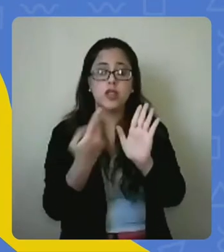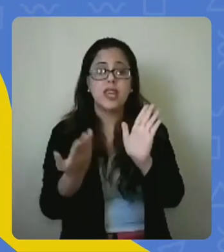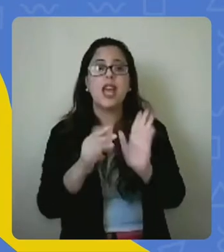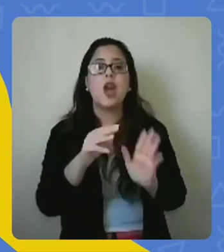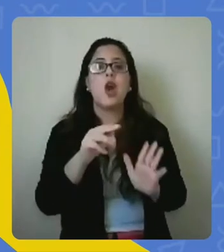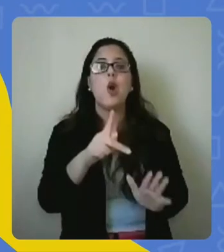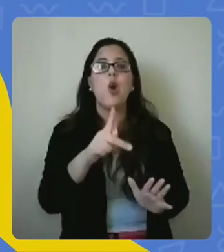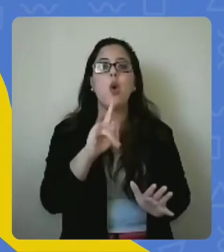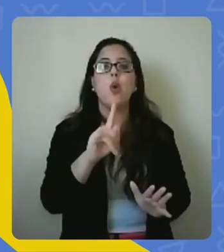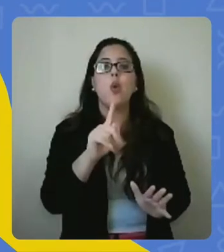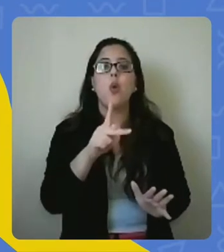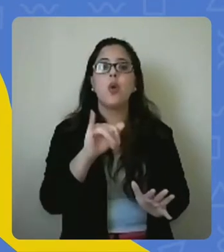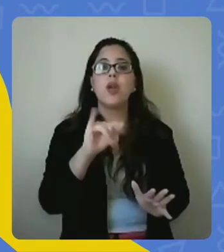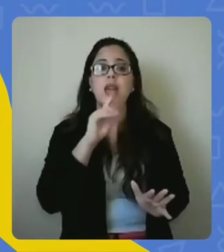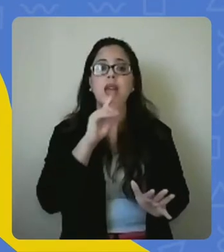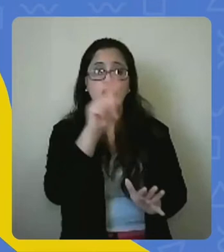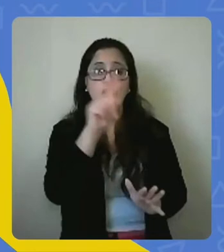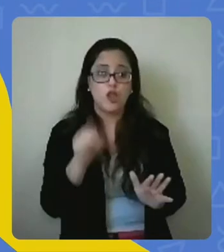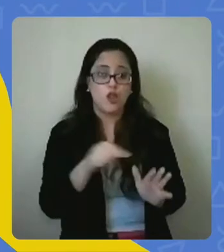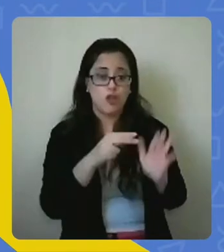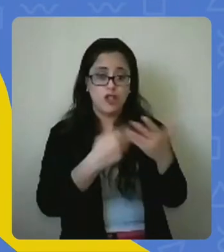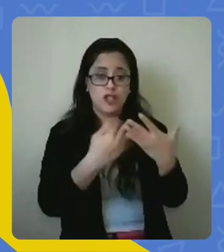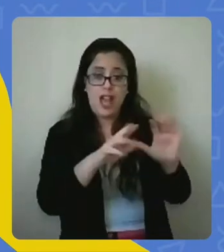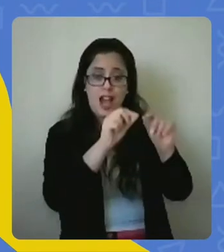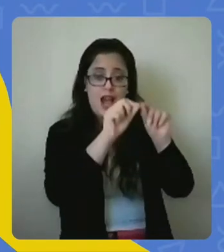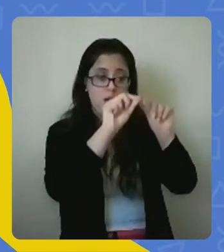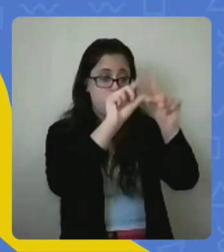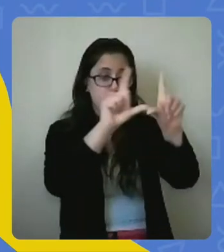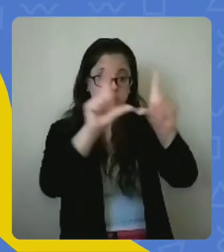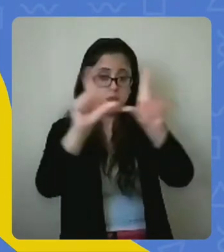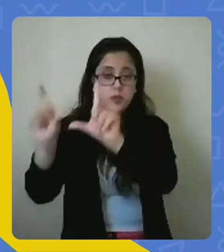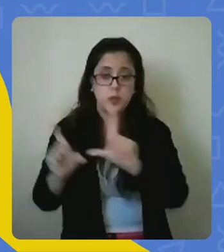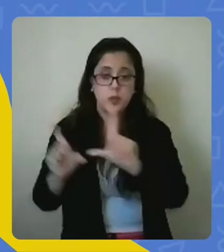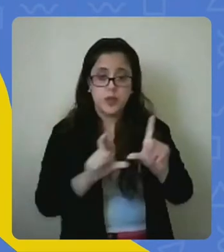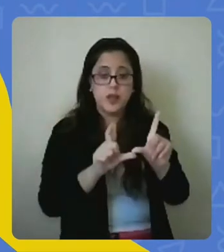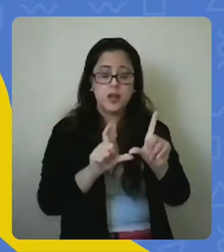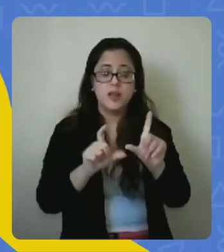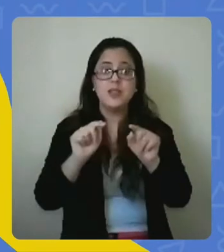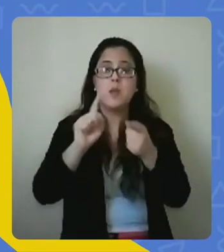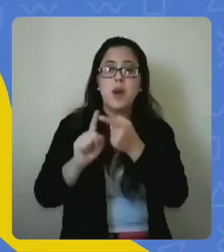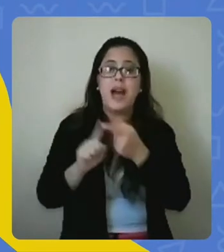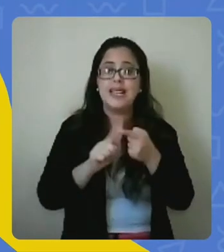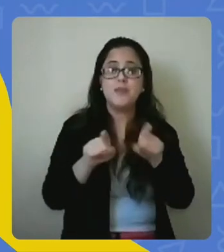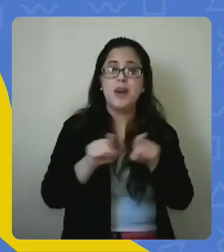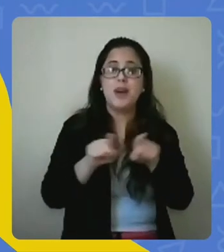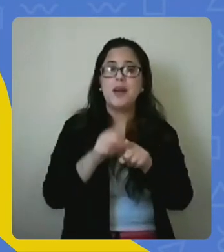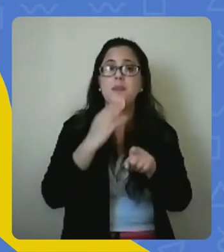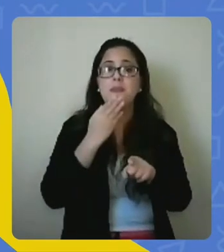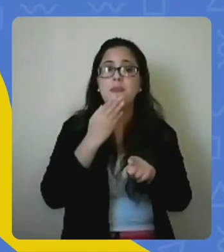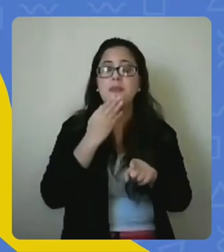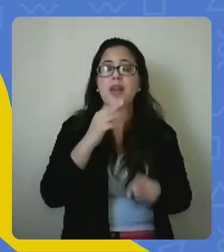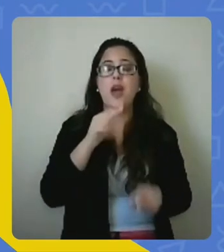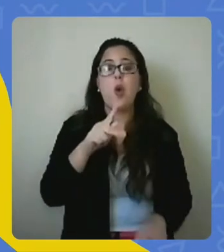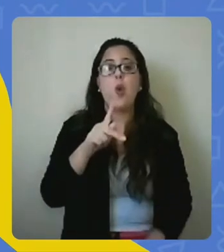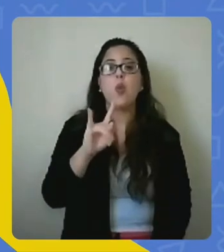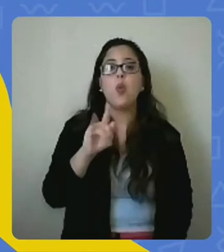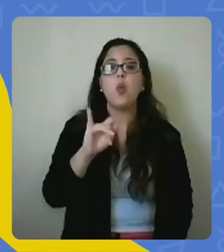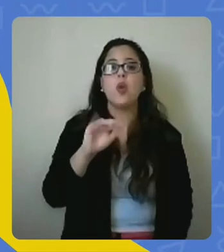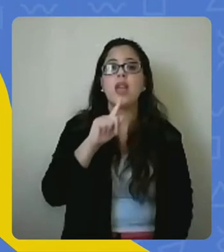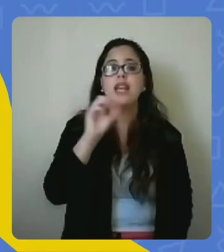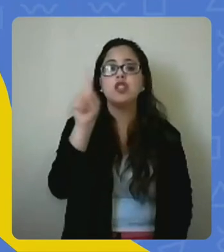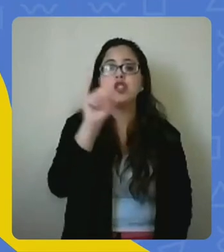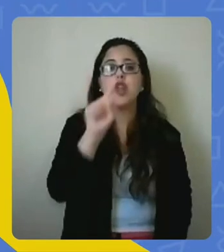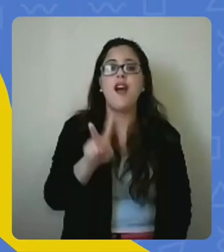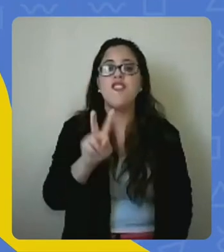todos estos personajes, y que como vieron participan del juego Cuquitos Bay, también aparecen en el espacio de emociones,